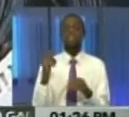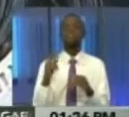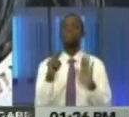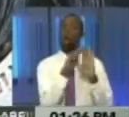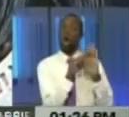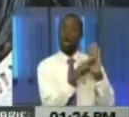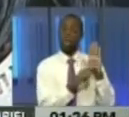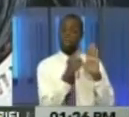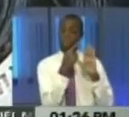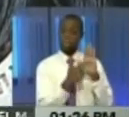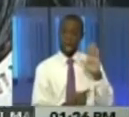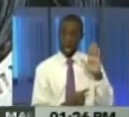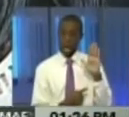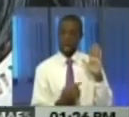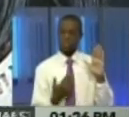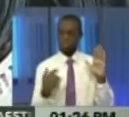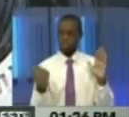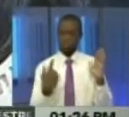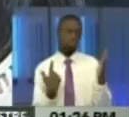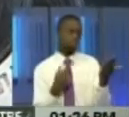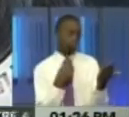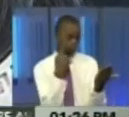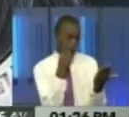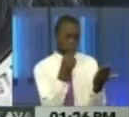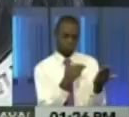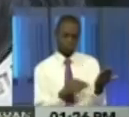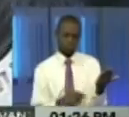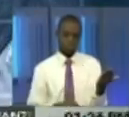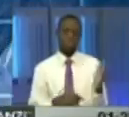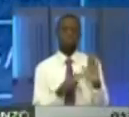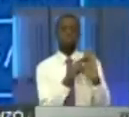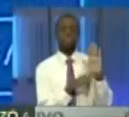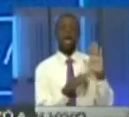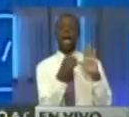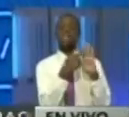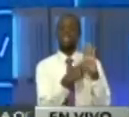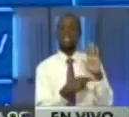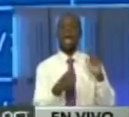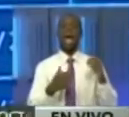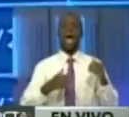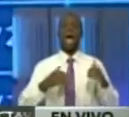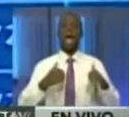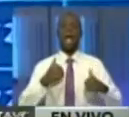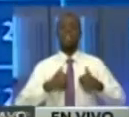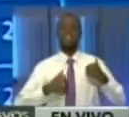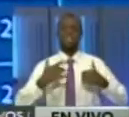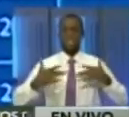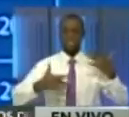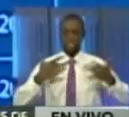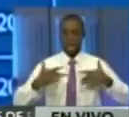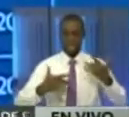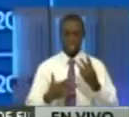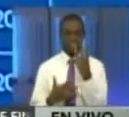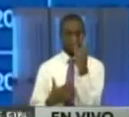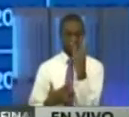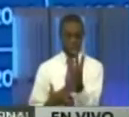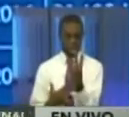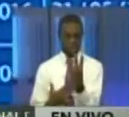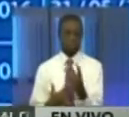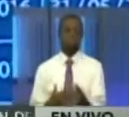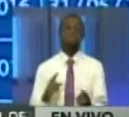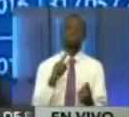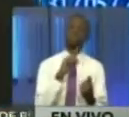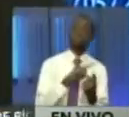nosotros, lo pudimos analizar, tres tipos de actividades que los podemos ver. Una actividad que son las que